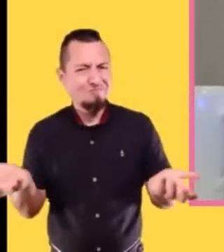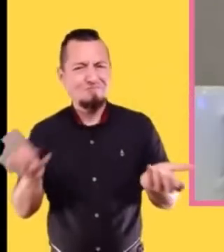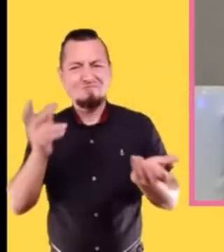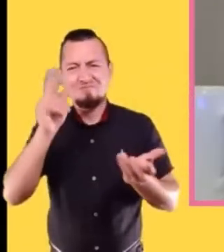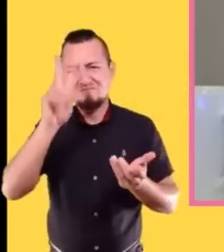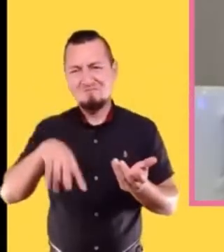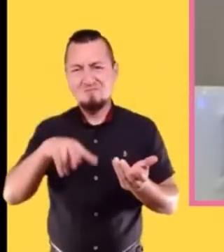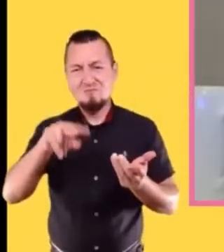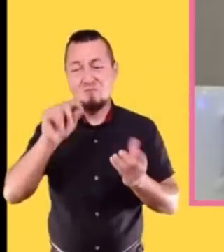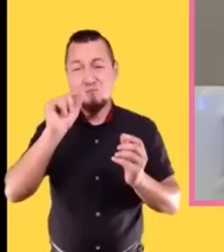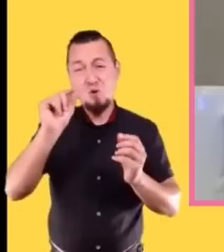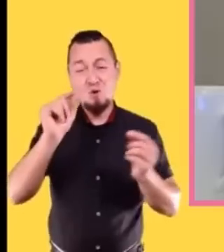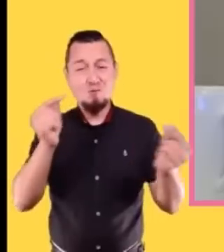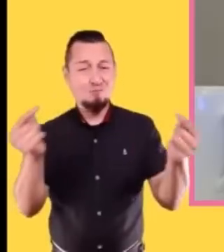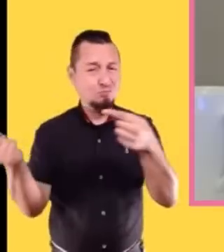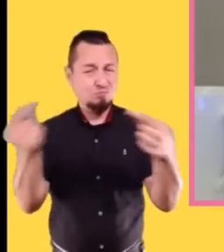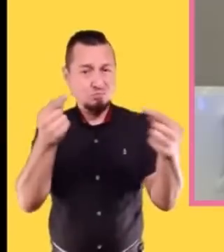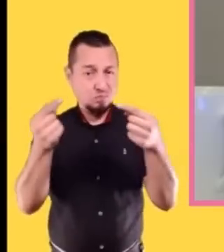que de manera peligrosa